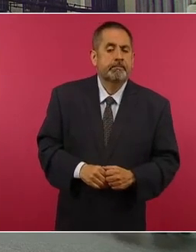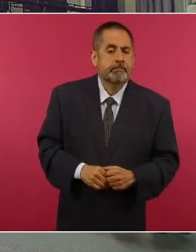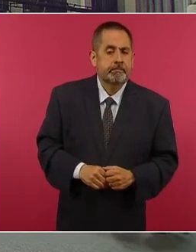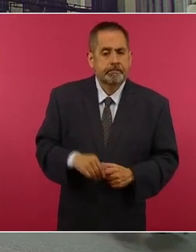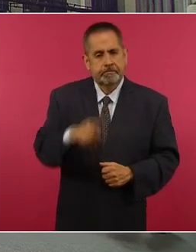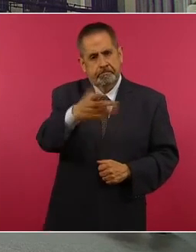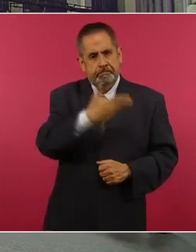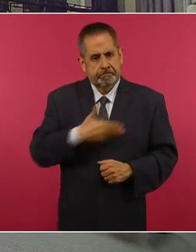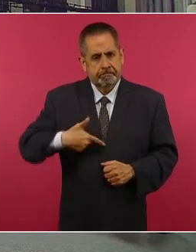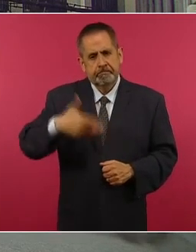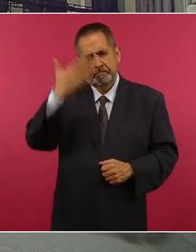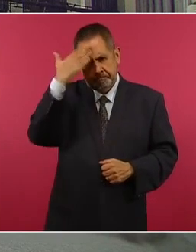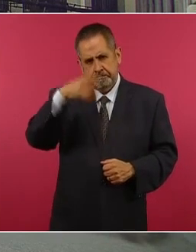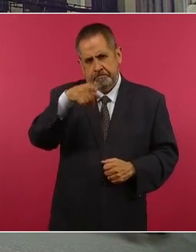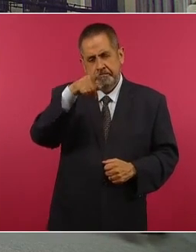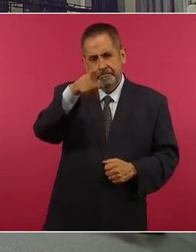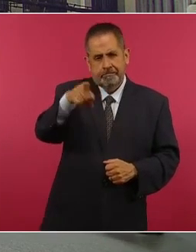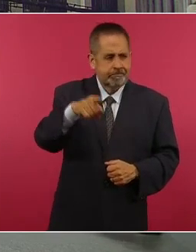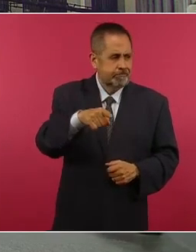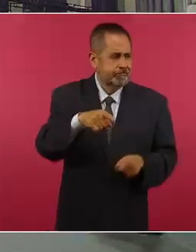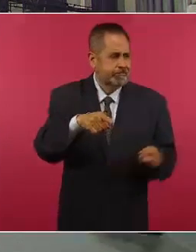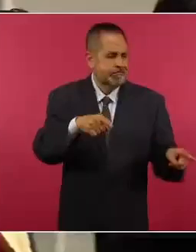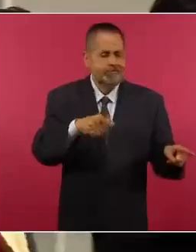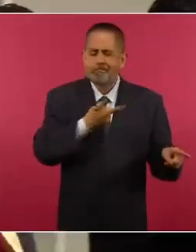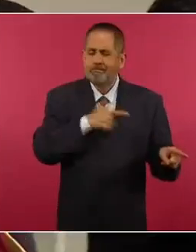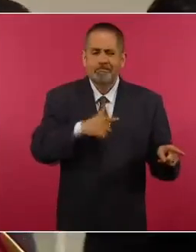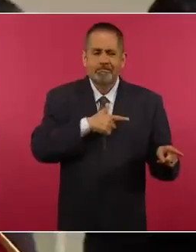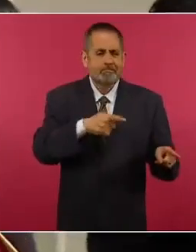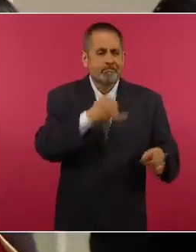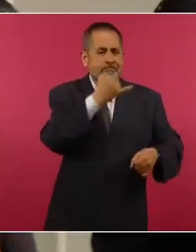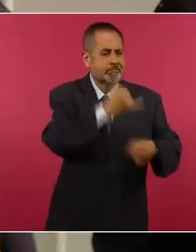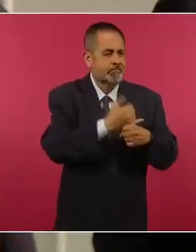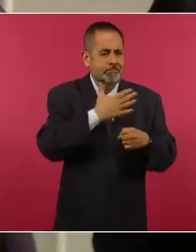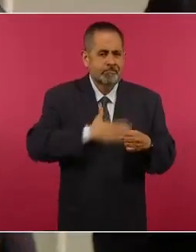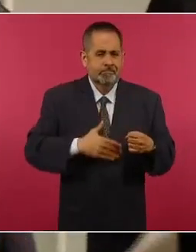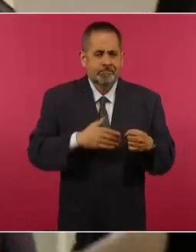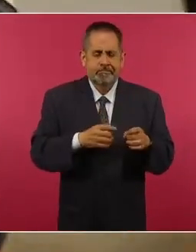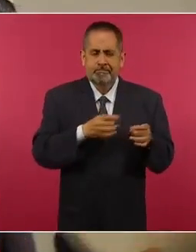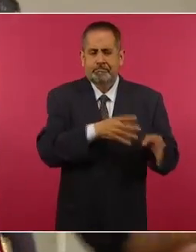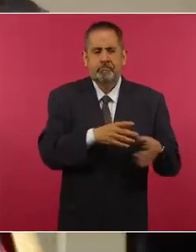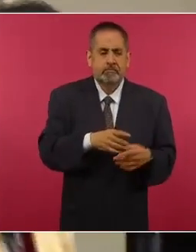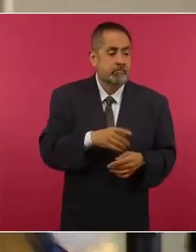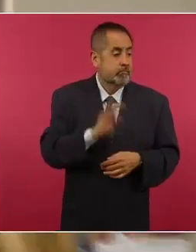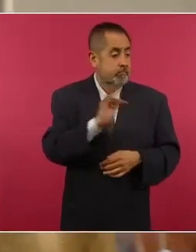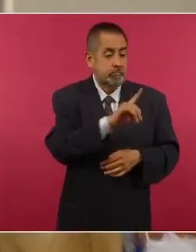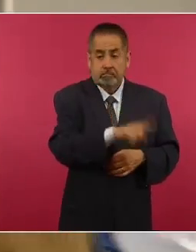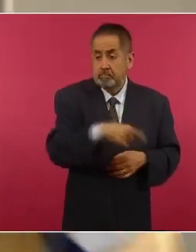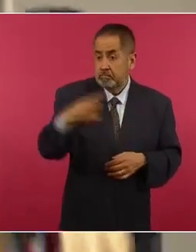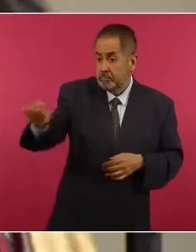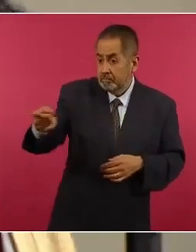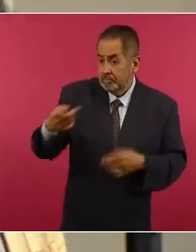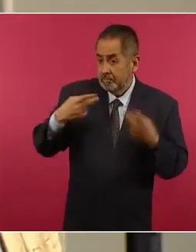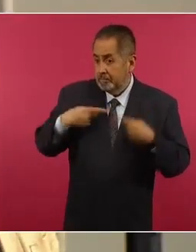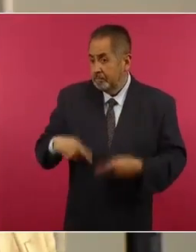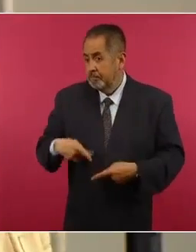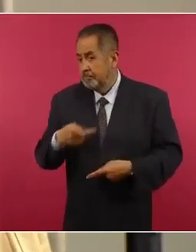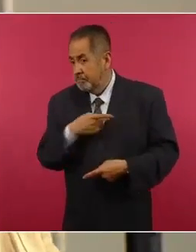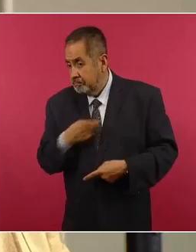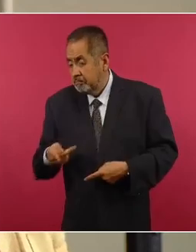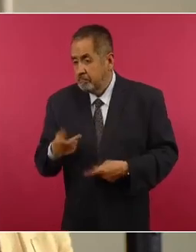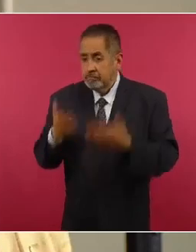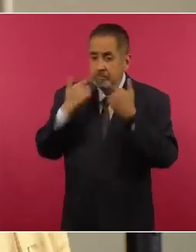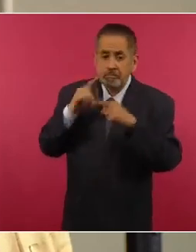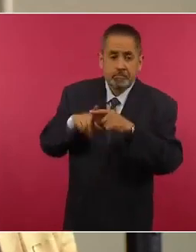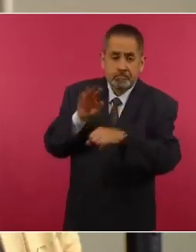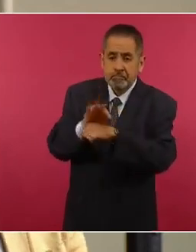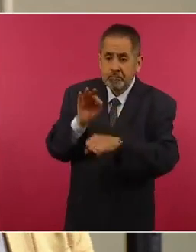que usted es enemigo de las injusticias, sobre todo si estas son contra los más desprotegidos, personas de bajos